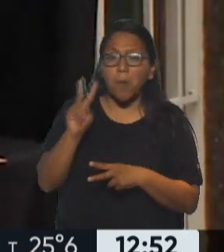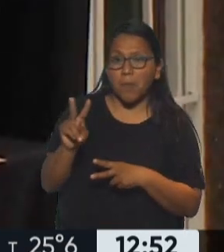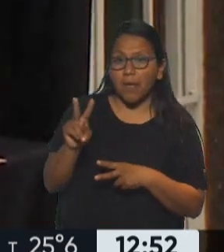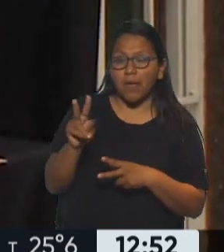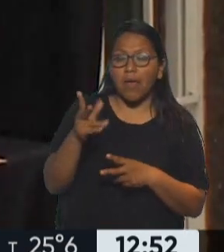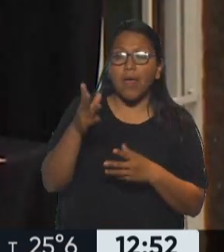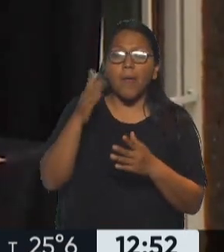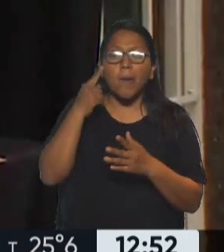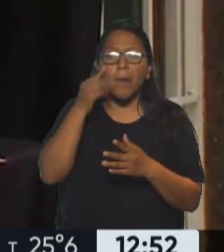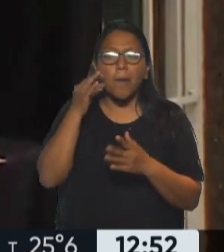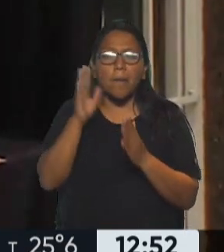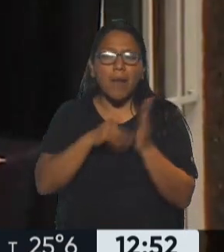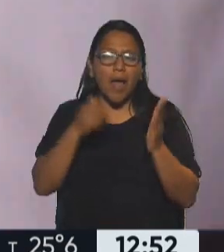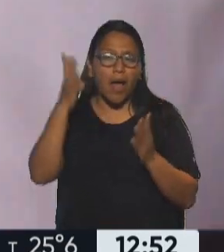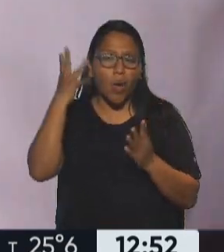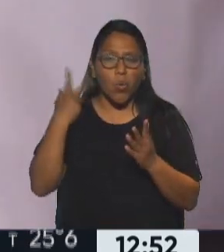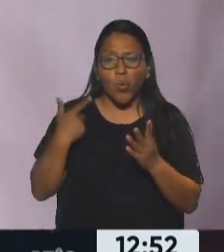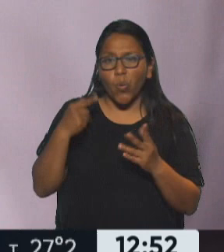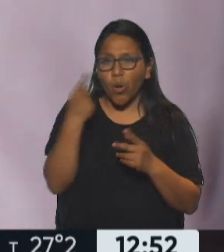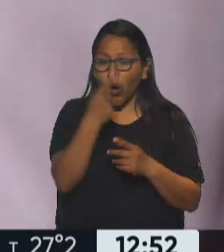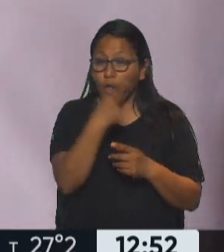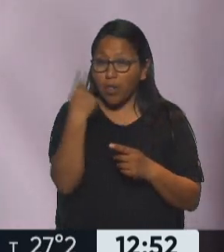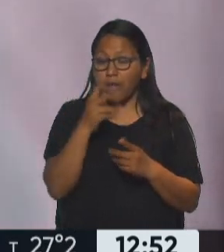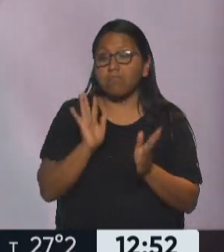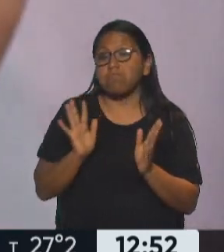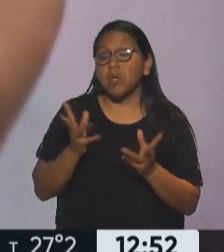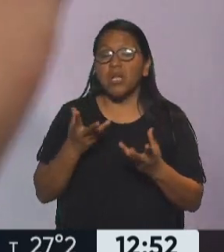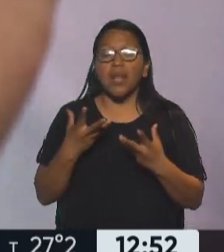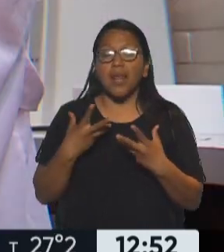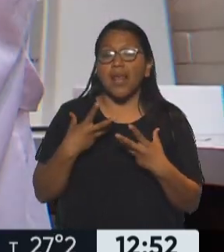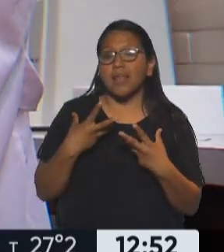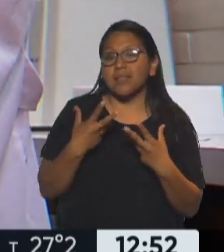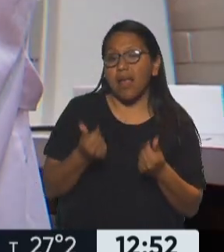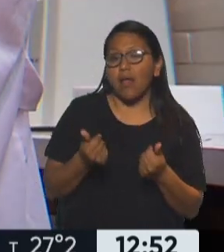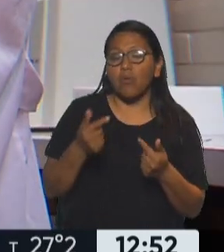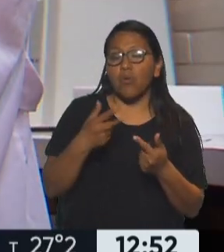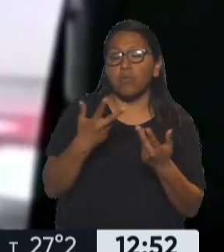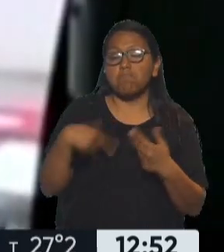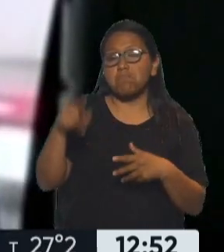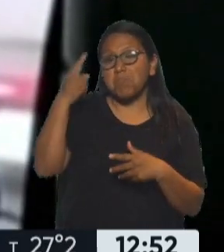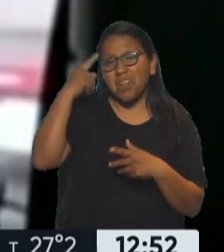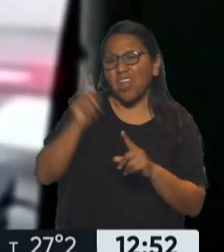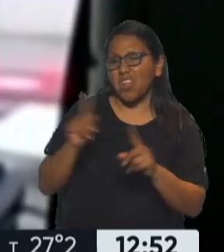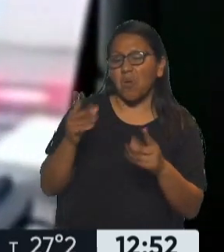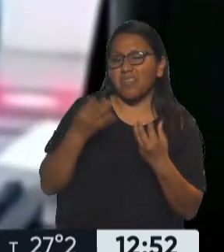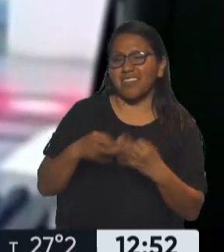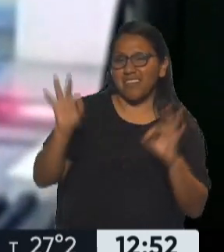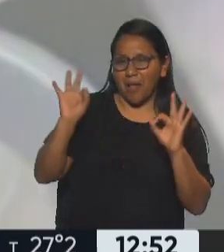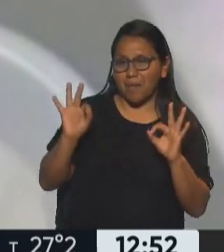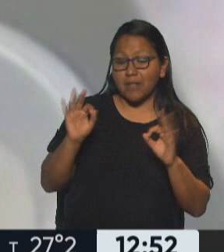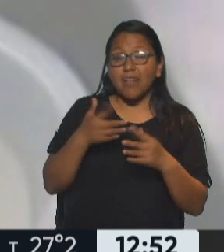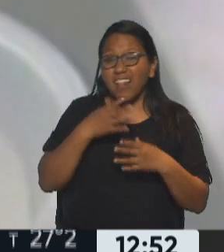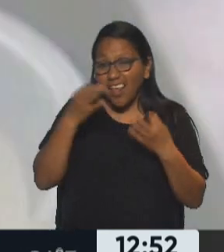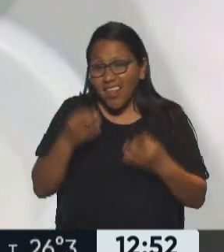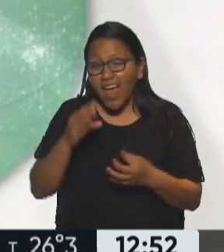de tez blanca, pelo rubio, ojos celestes, el sistema sanitario o en general la gente cree que vos no vas a tener chagas. En realidad el